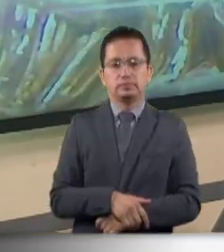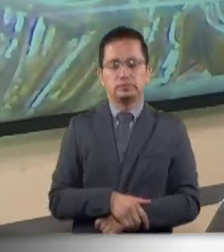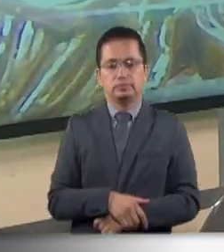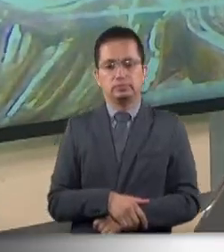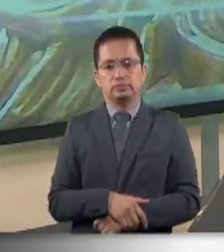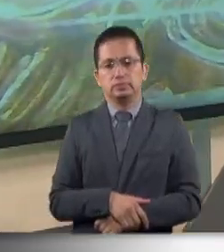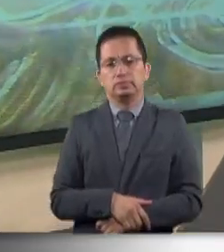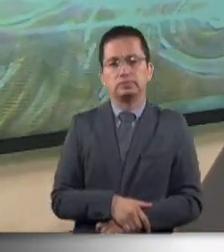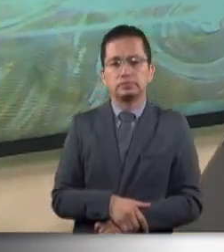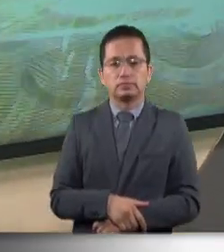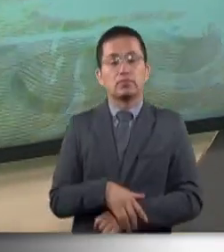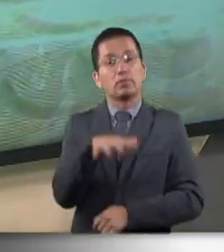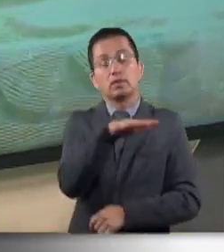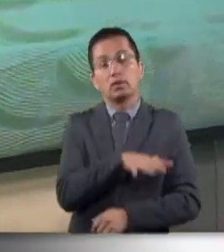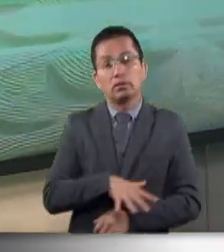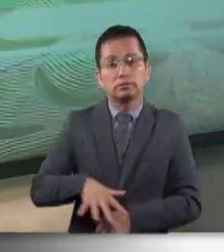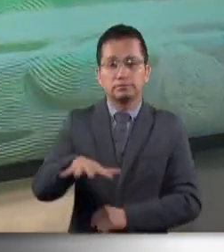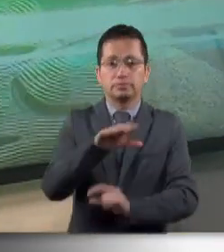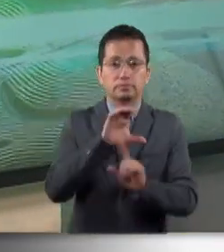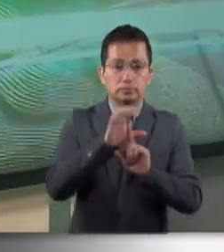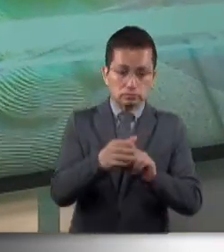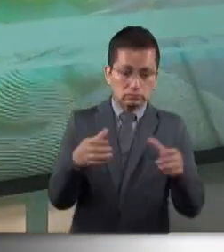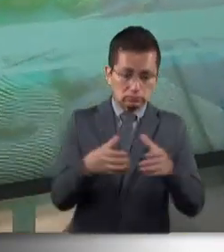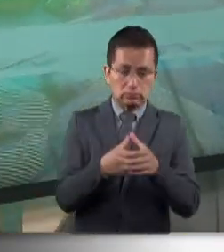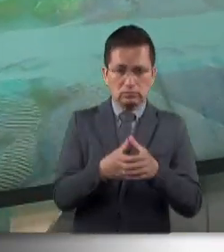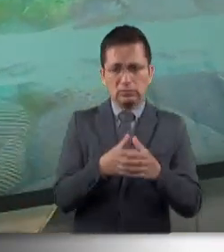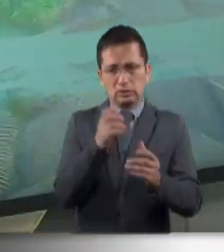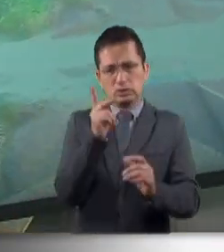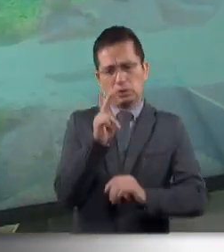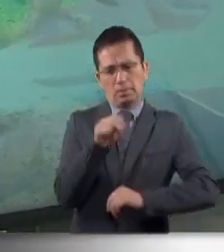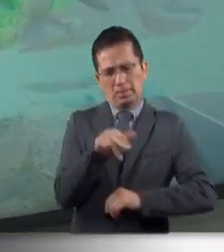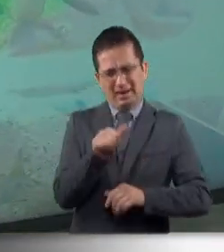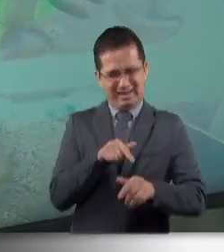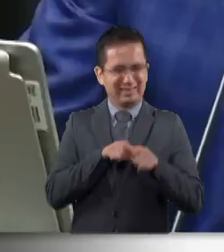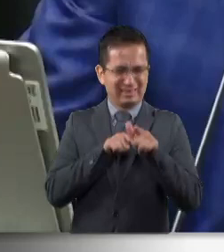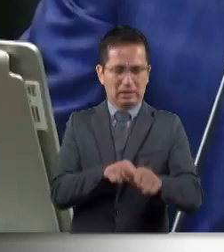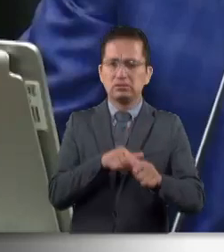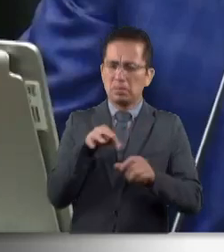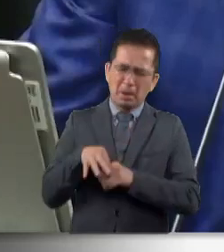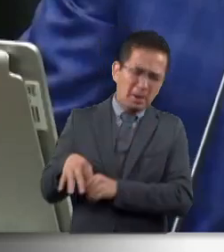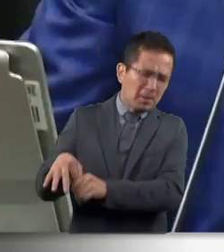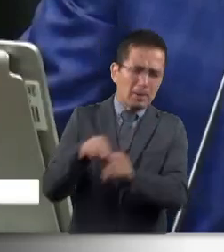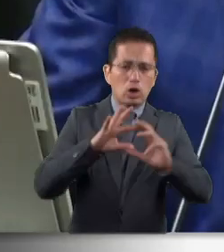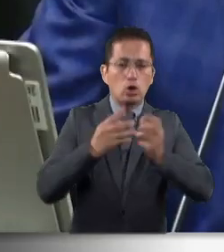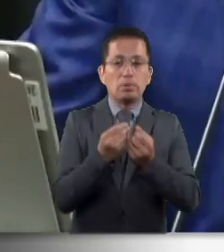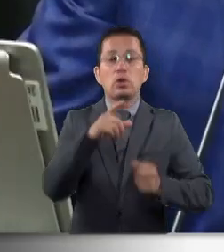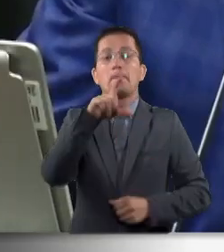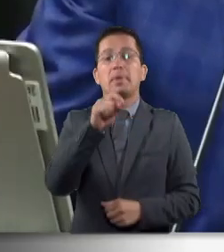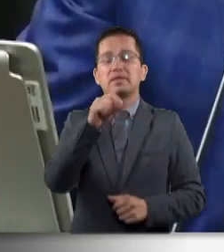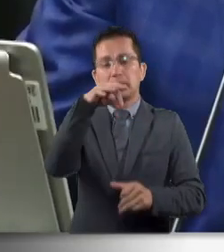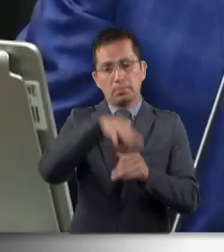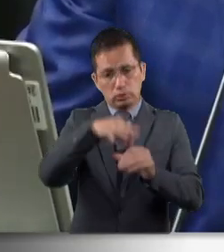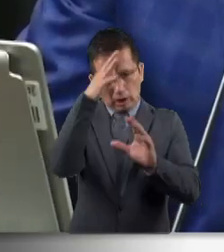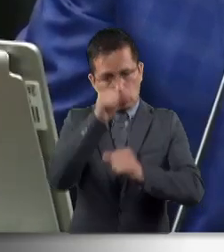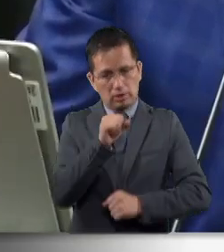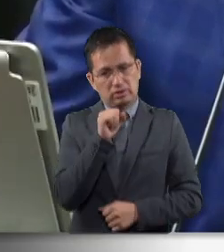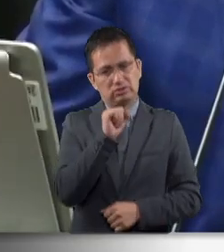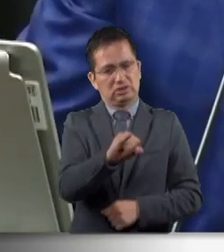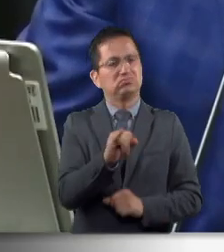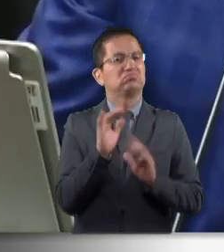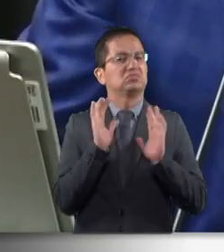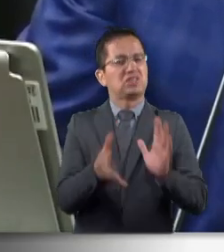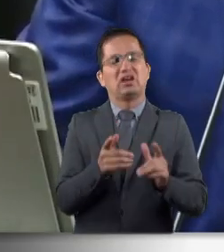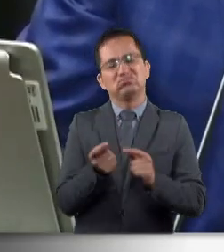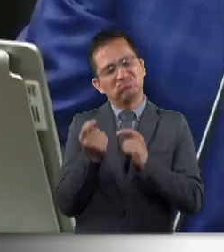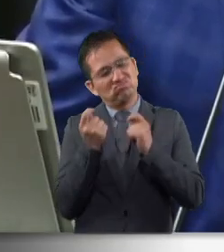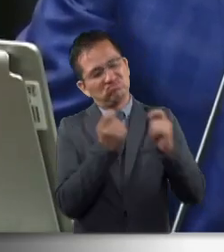finalmente el pleno de la comisión permanente ratificó con veinte votos a favor mediante cédula la designación de